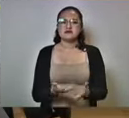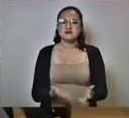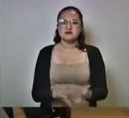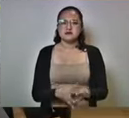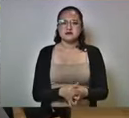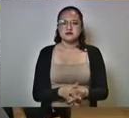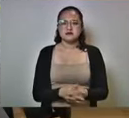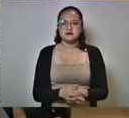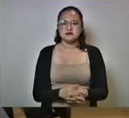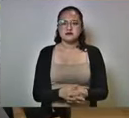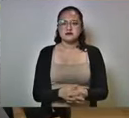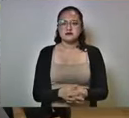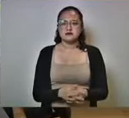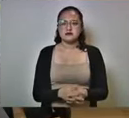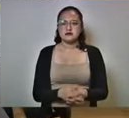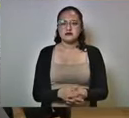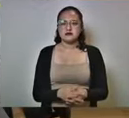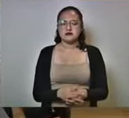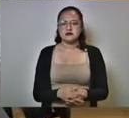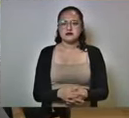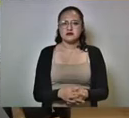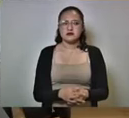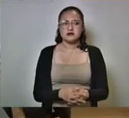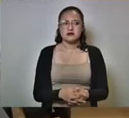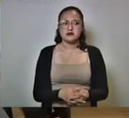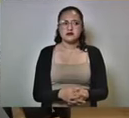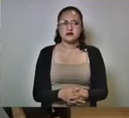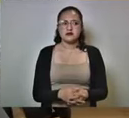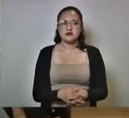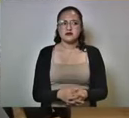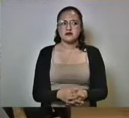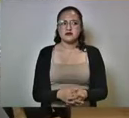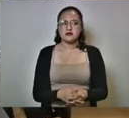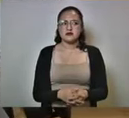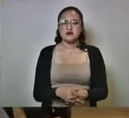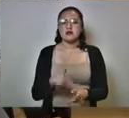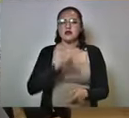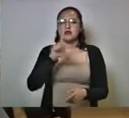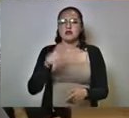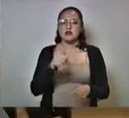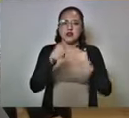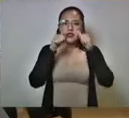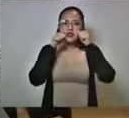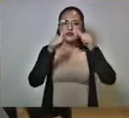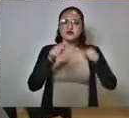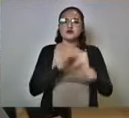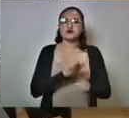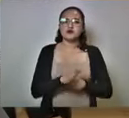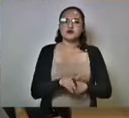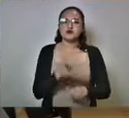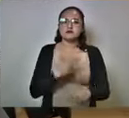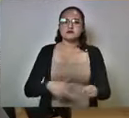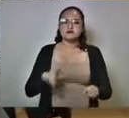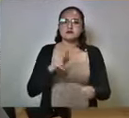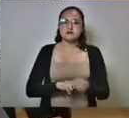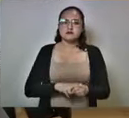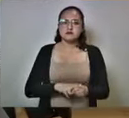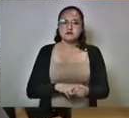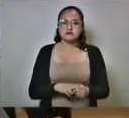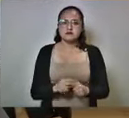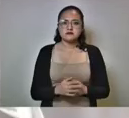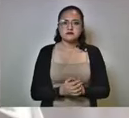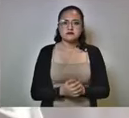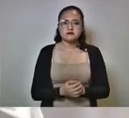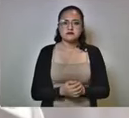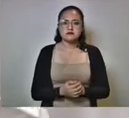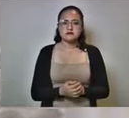el tema de qué, de la atención. Bueno, a ver, ya el hospital